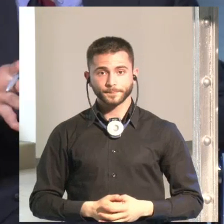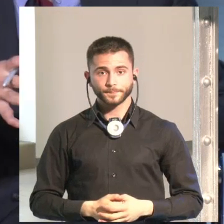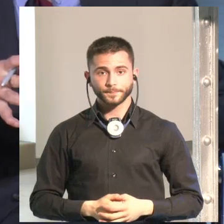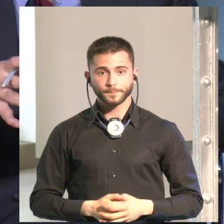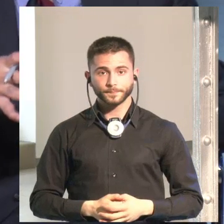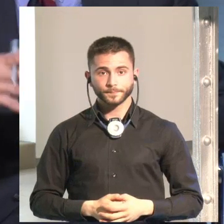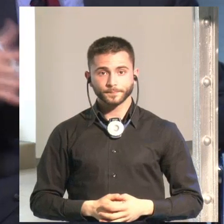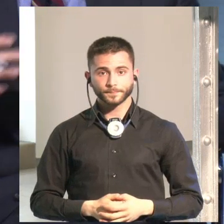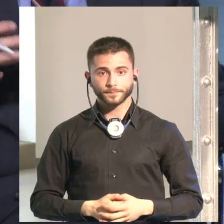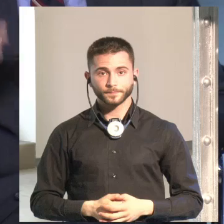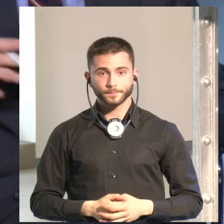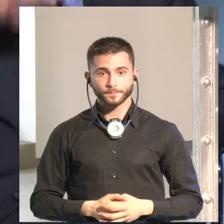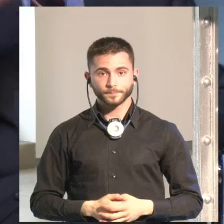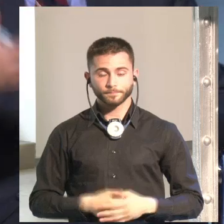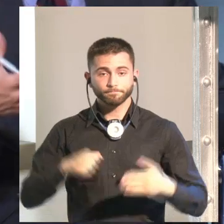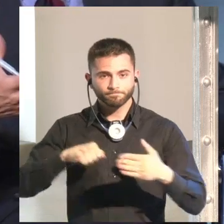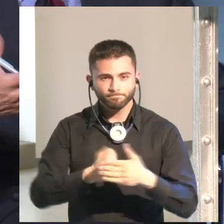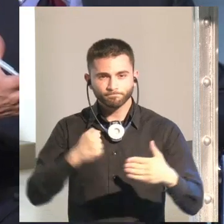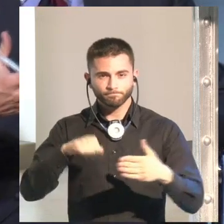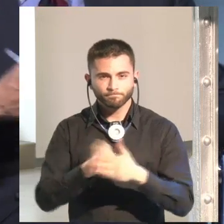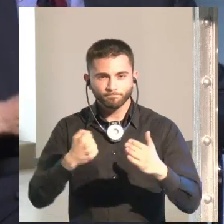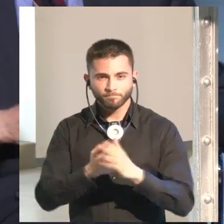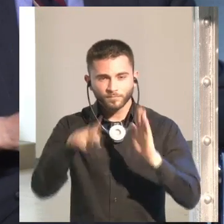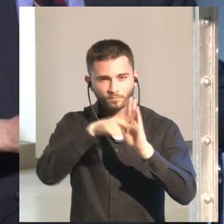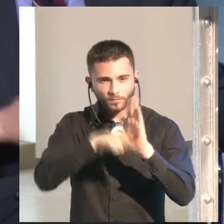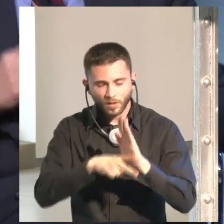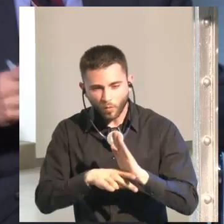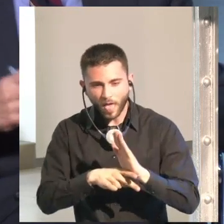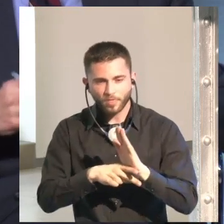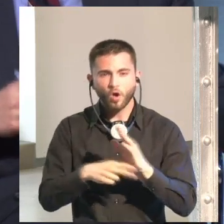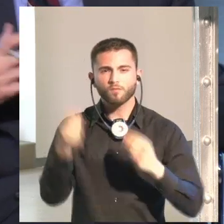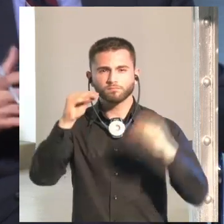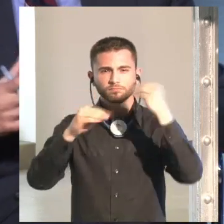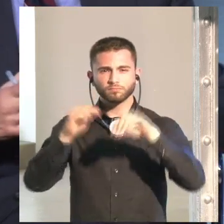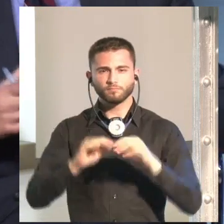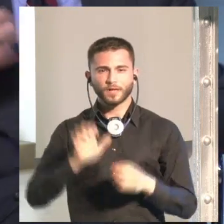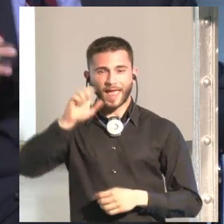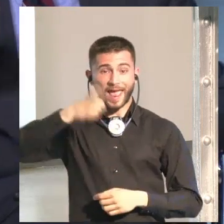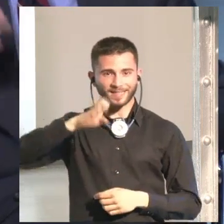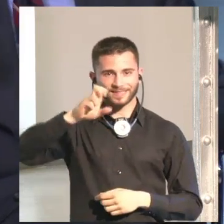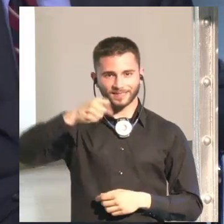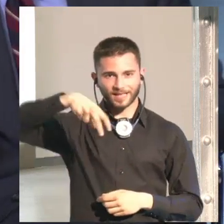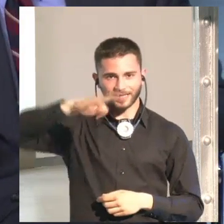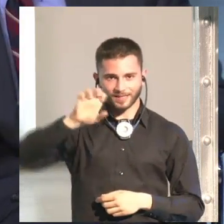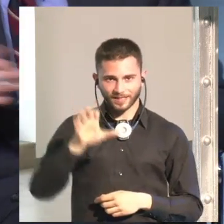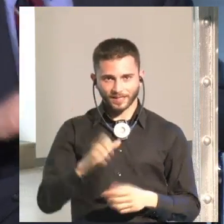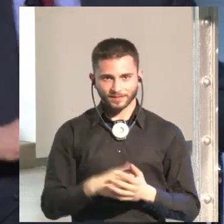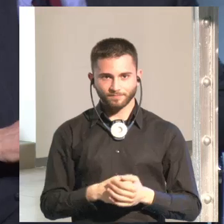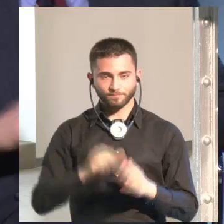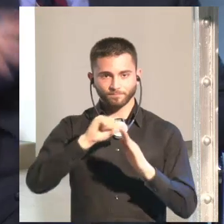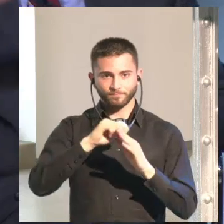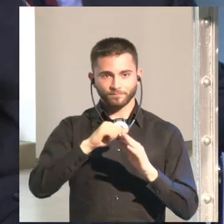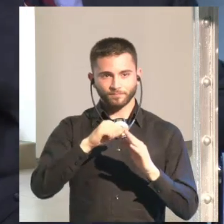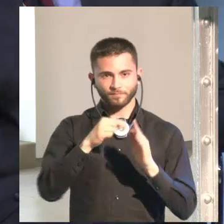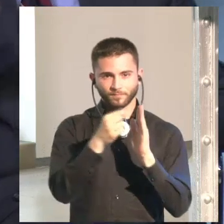tenemos insistir en la regulación ex ante, es decir, suponiendo que va a haber un problema, vamos a regular, vamos a crear el régimen regulador